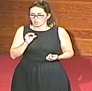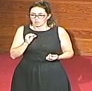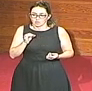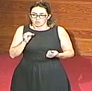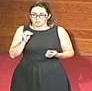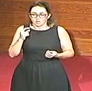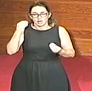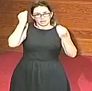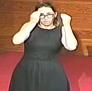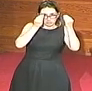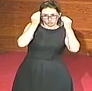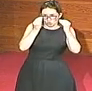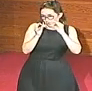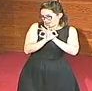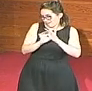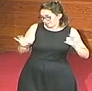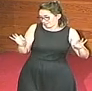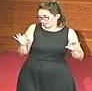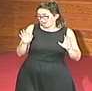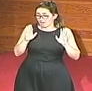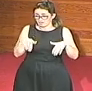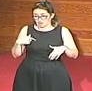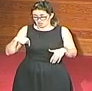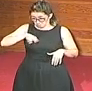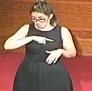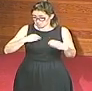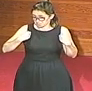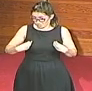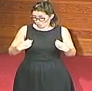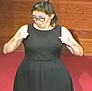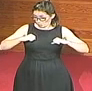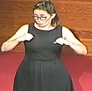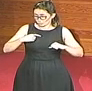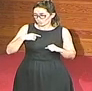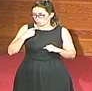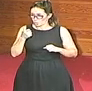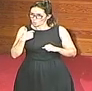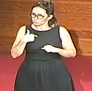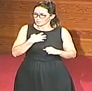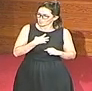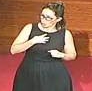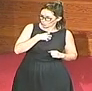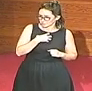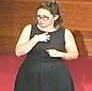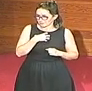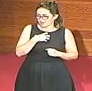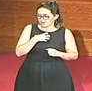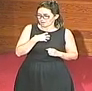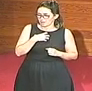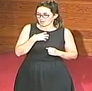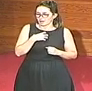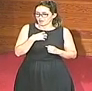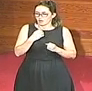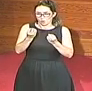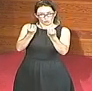de la reflexión, ¿no? Entonces, claro, nosotros mismos como adultos nos cuesta mucho discernir muchas veces